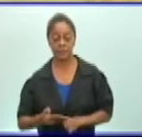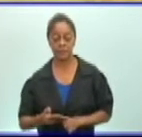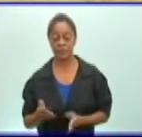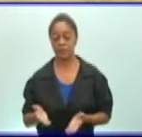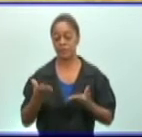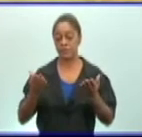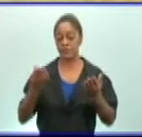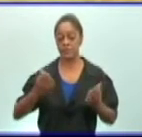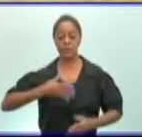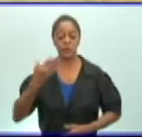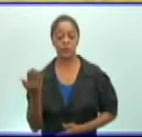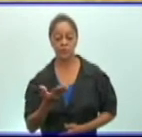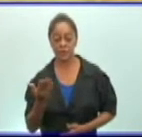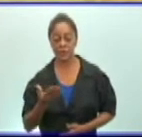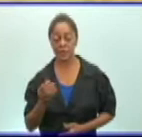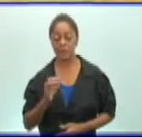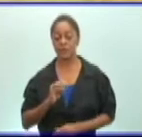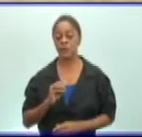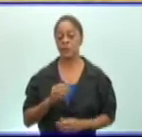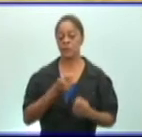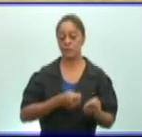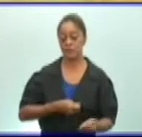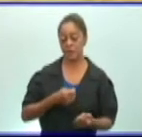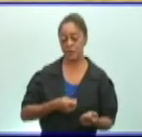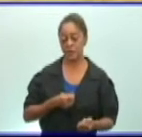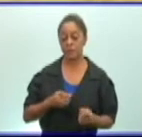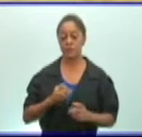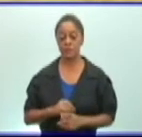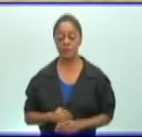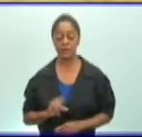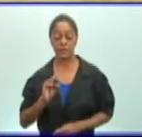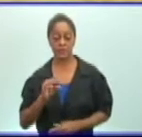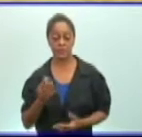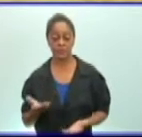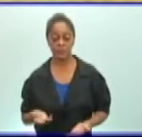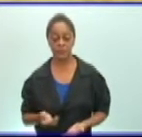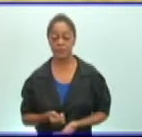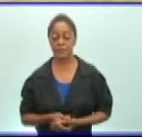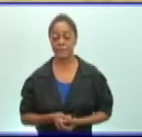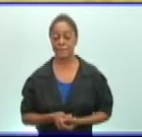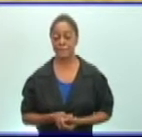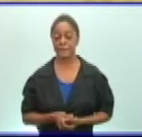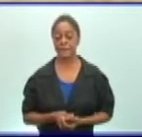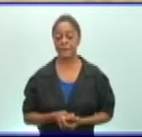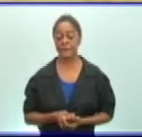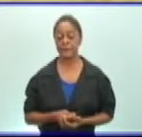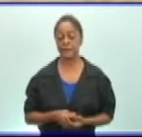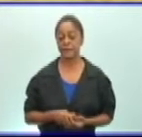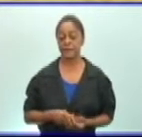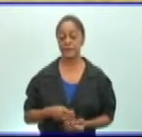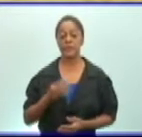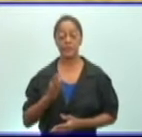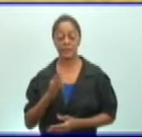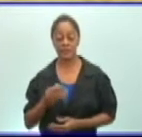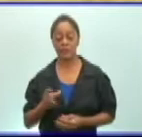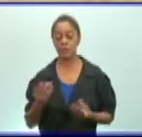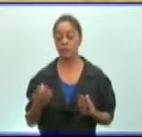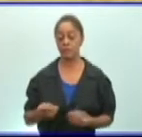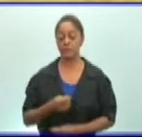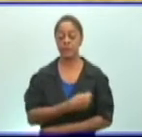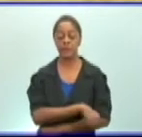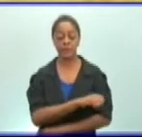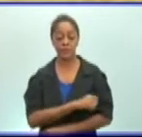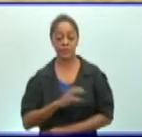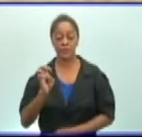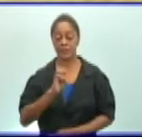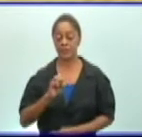desarrollo acelerado de la agricultura por la introducción del hierro, ya lo decía. Y el traslado de una gran población hacia Asia Menor.